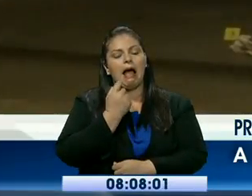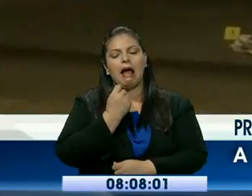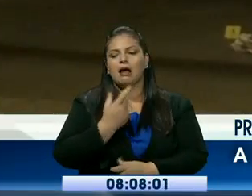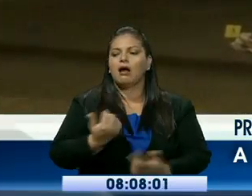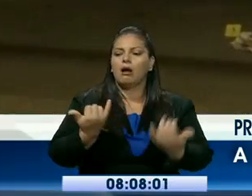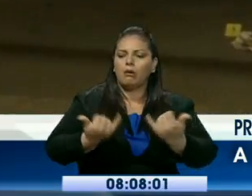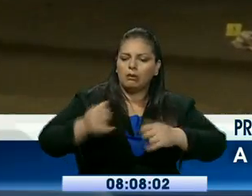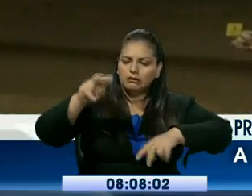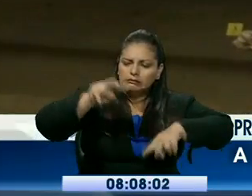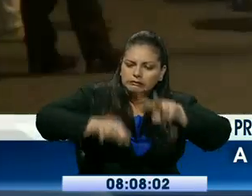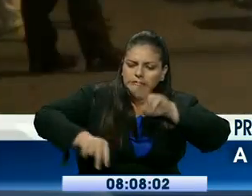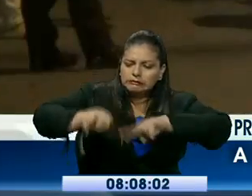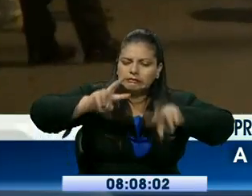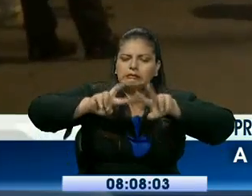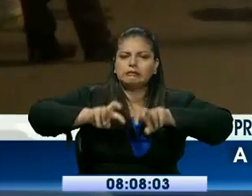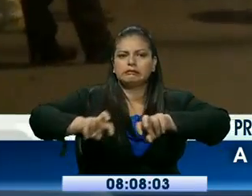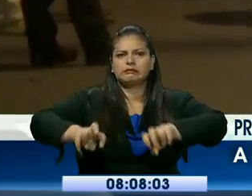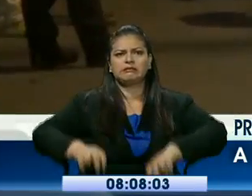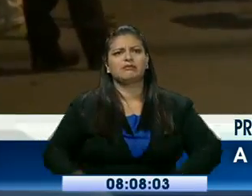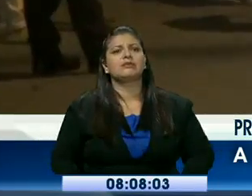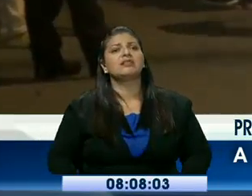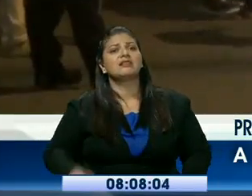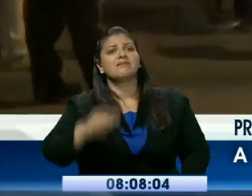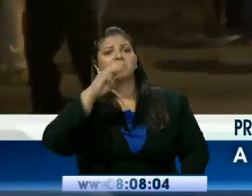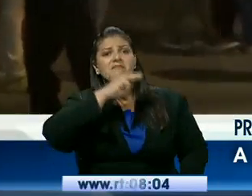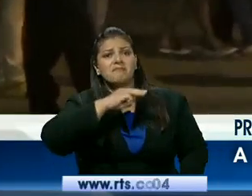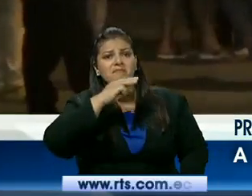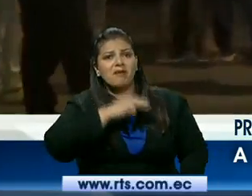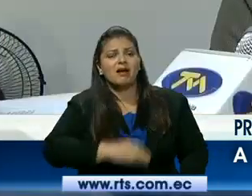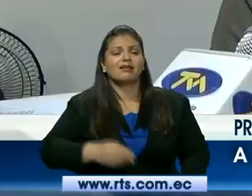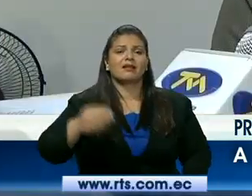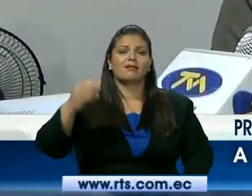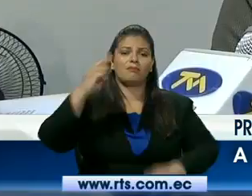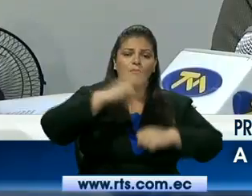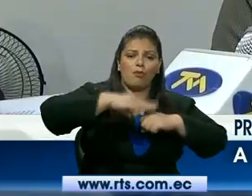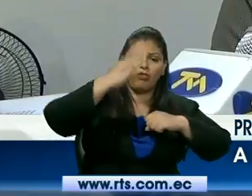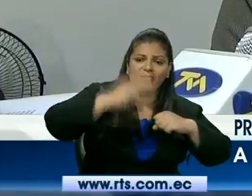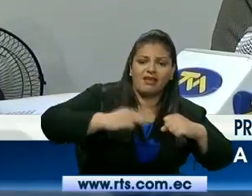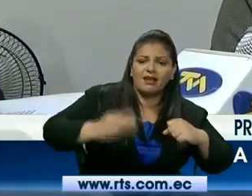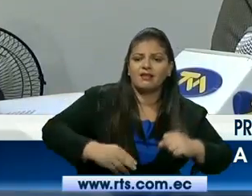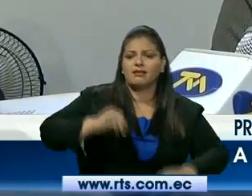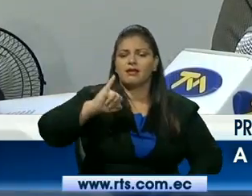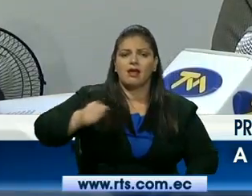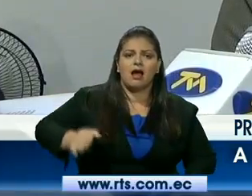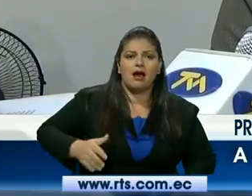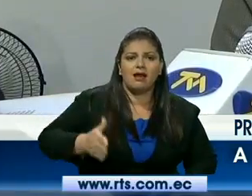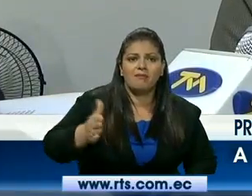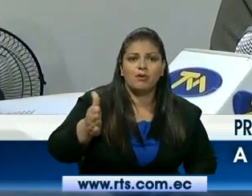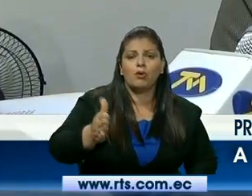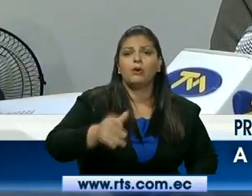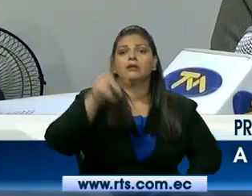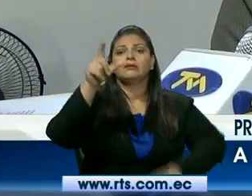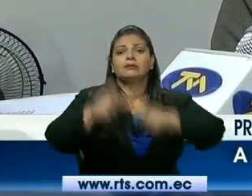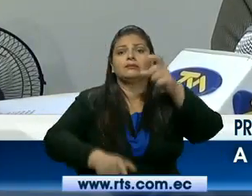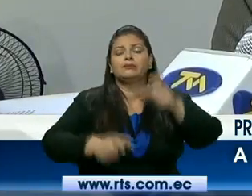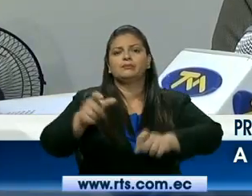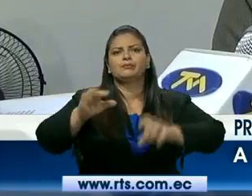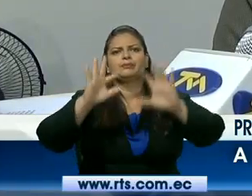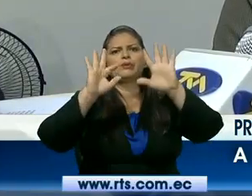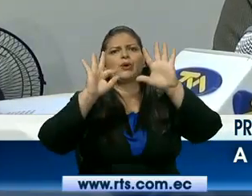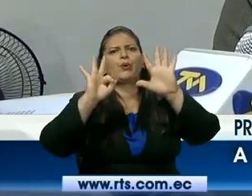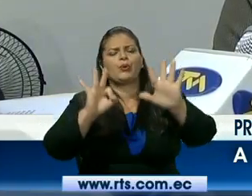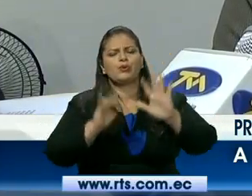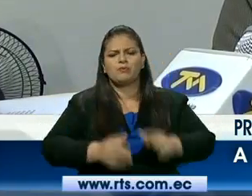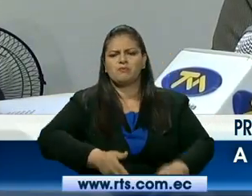la fecha, 8 personas han sido asesinadas entre Manta, Montecristi y Jaramijó. Ya se dispuso la fijación de indicios en el lugar,